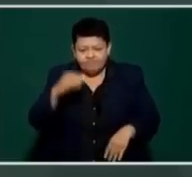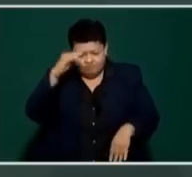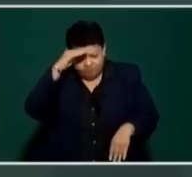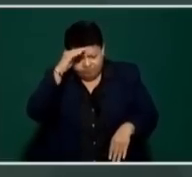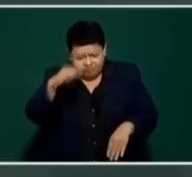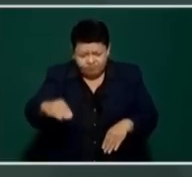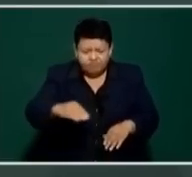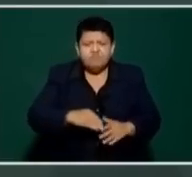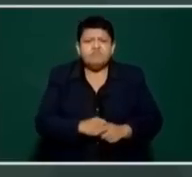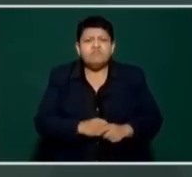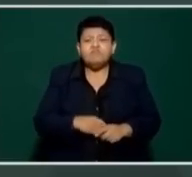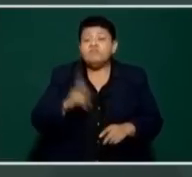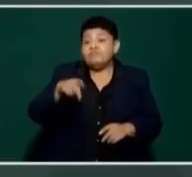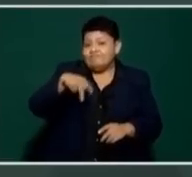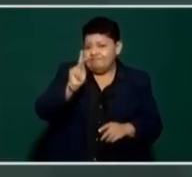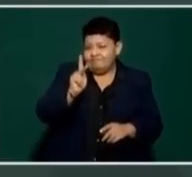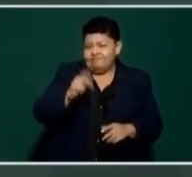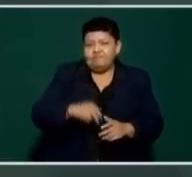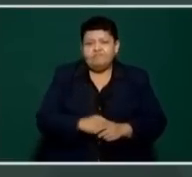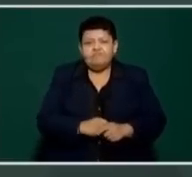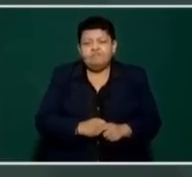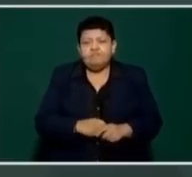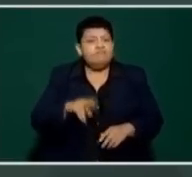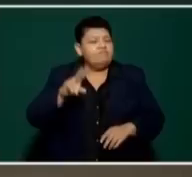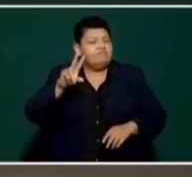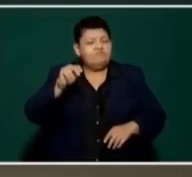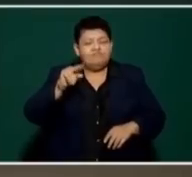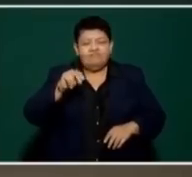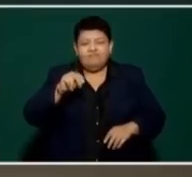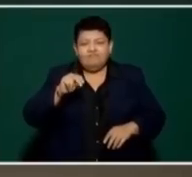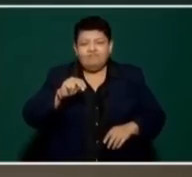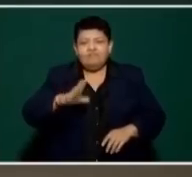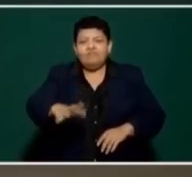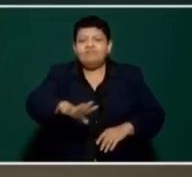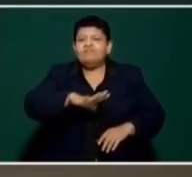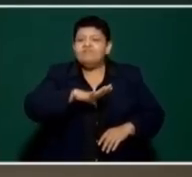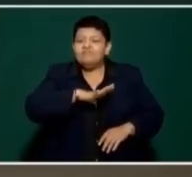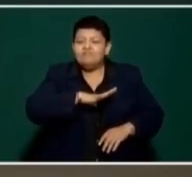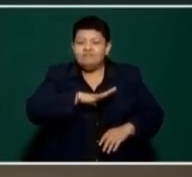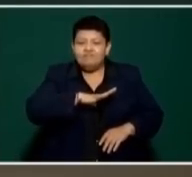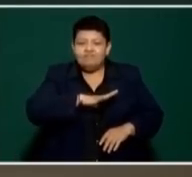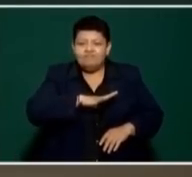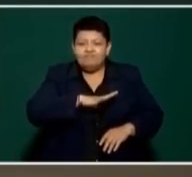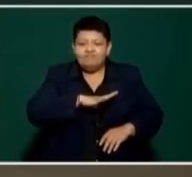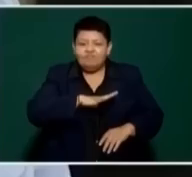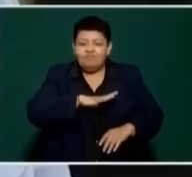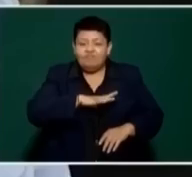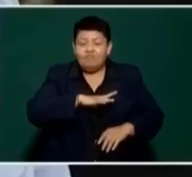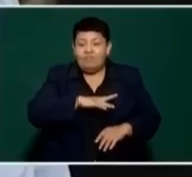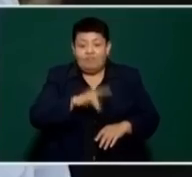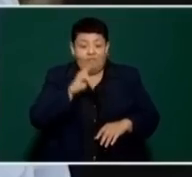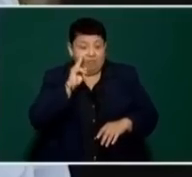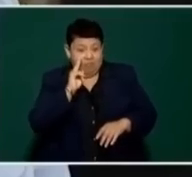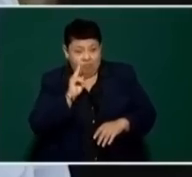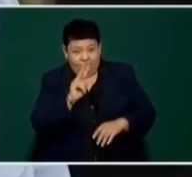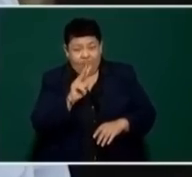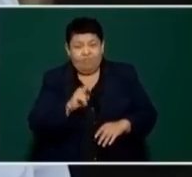todo ello, pero no lo tenemos contemplado